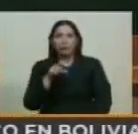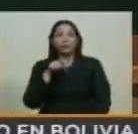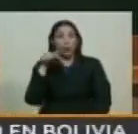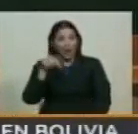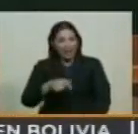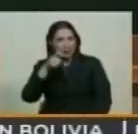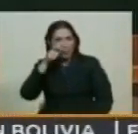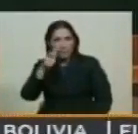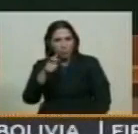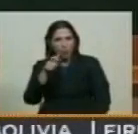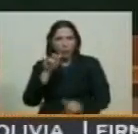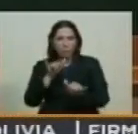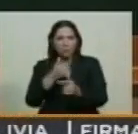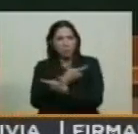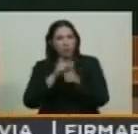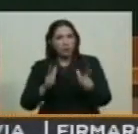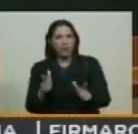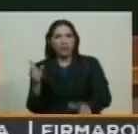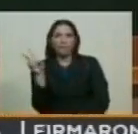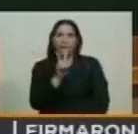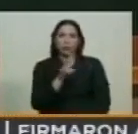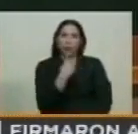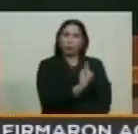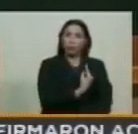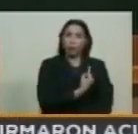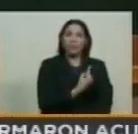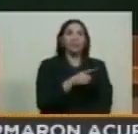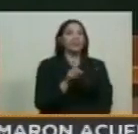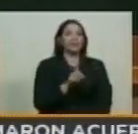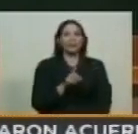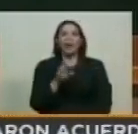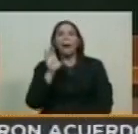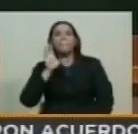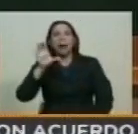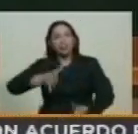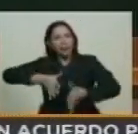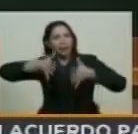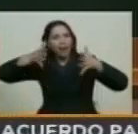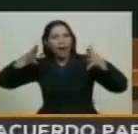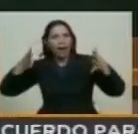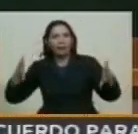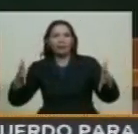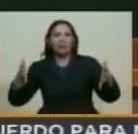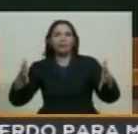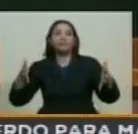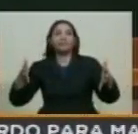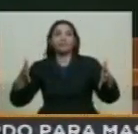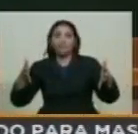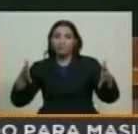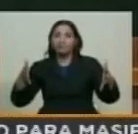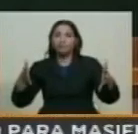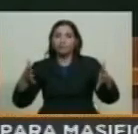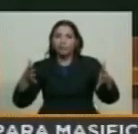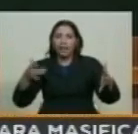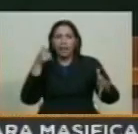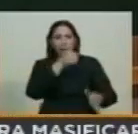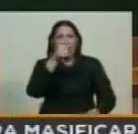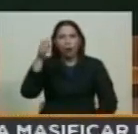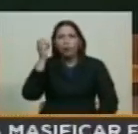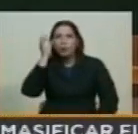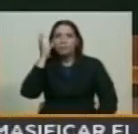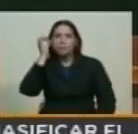libertad no solamente a Venezuela, sino también a la patria grande. En cada uno de los inventos que vimos, de